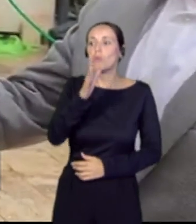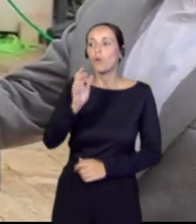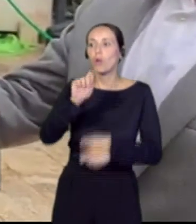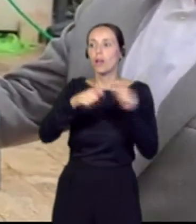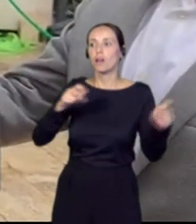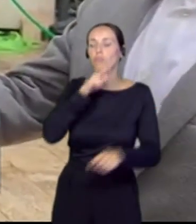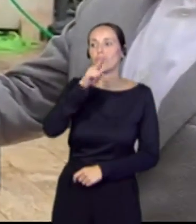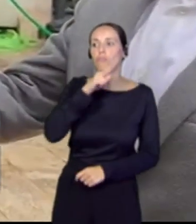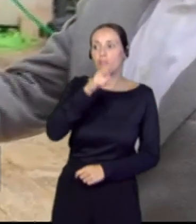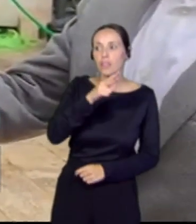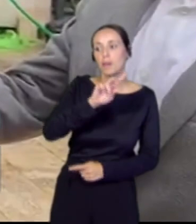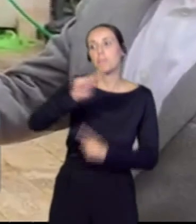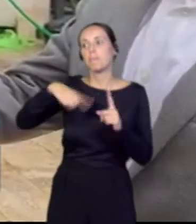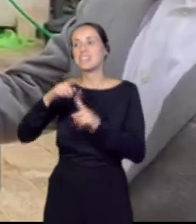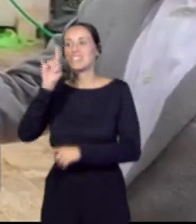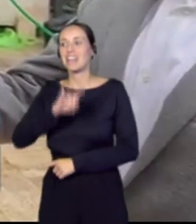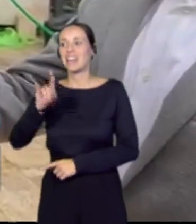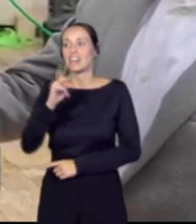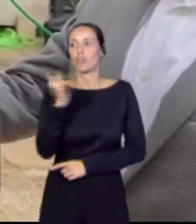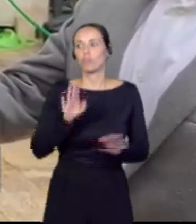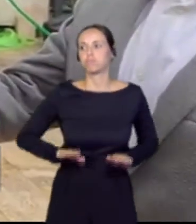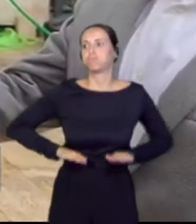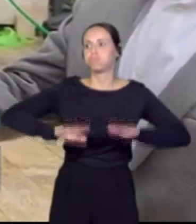de Canarias y sobre todo desarrollamos.